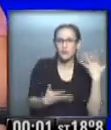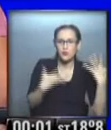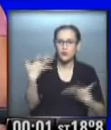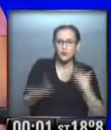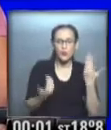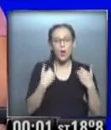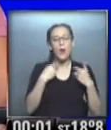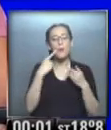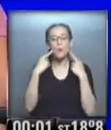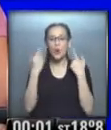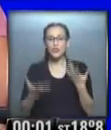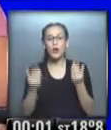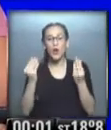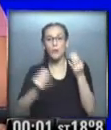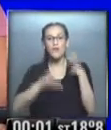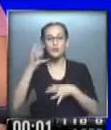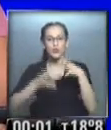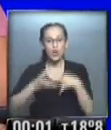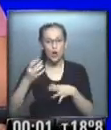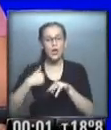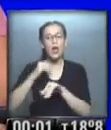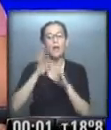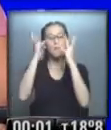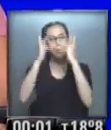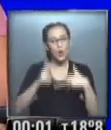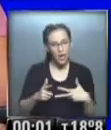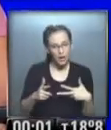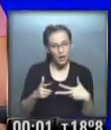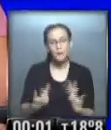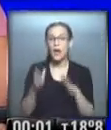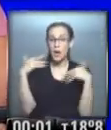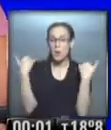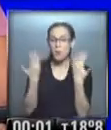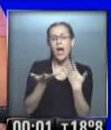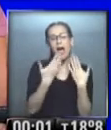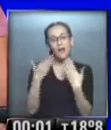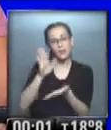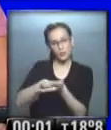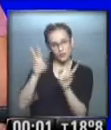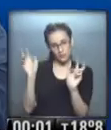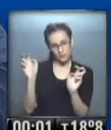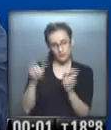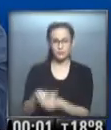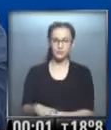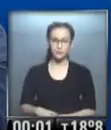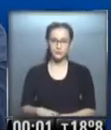un poco cómo funciona el programa y vamos a comentar un poco sobre esto.